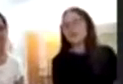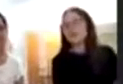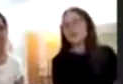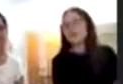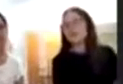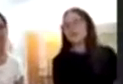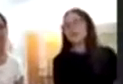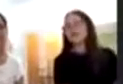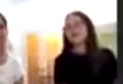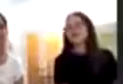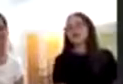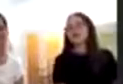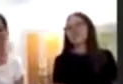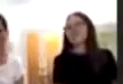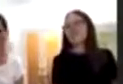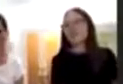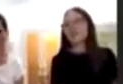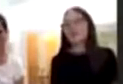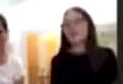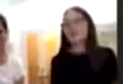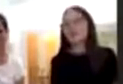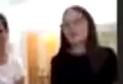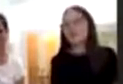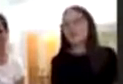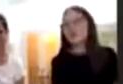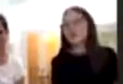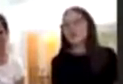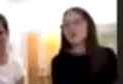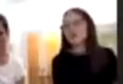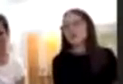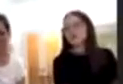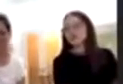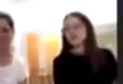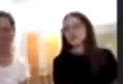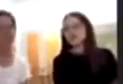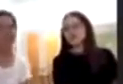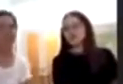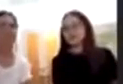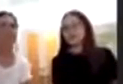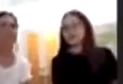el preámbulo y la presentación de nuestro trabajo que venimos a compartir con Julia.